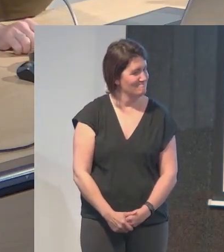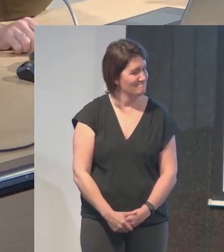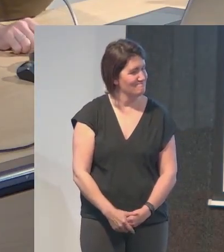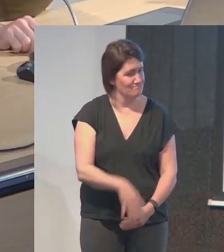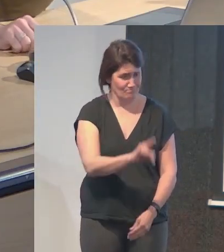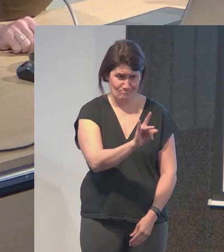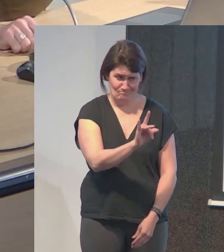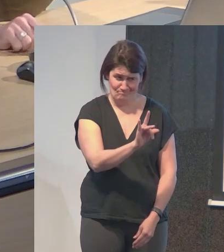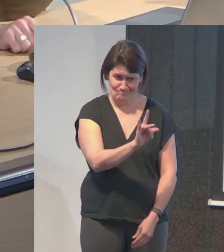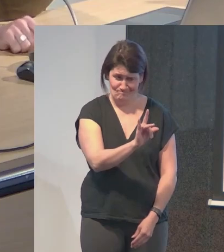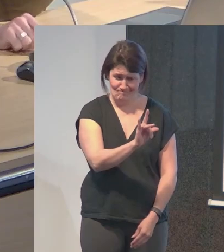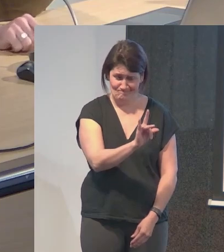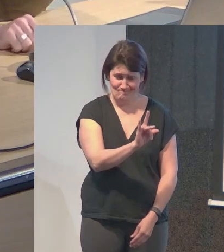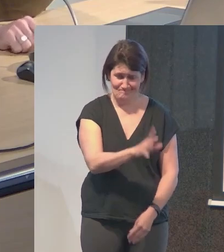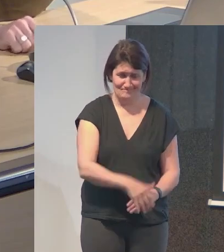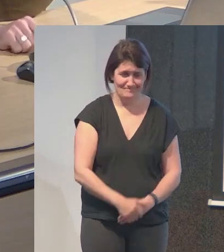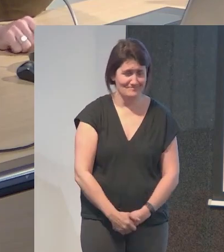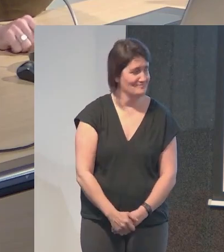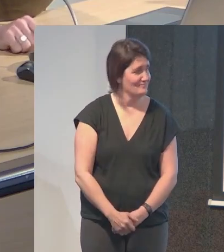Sí,